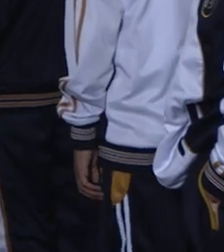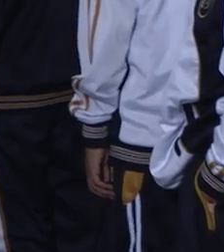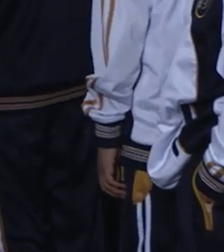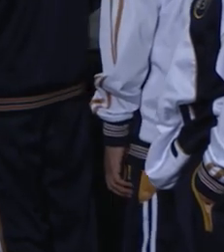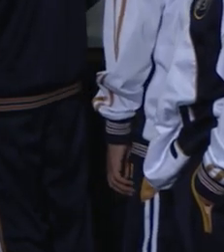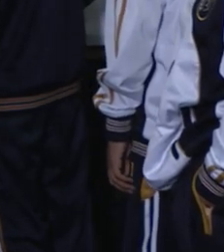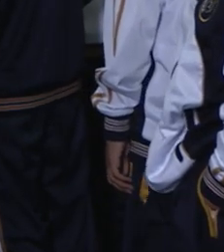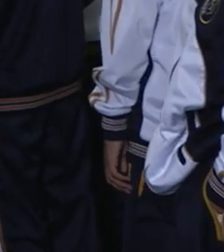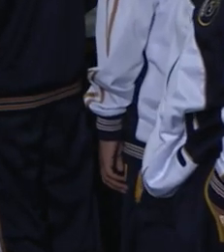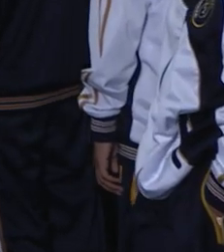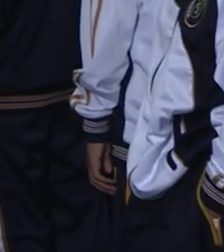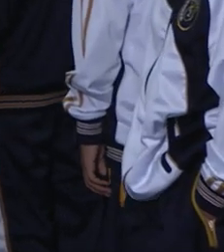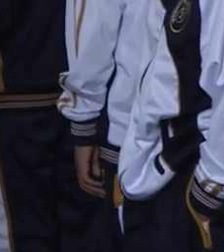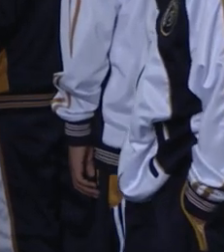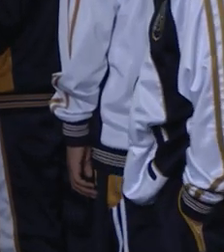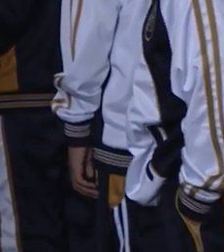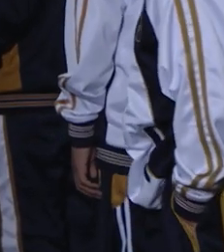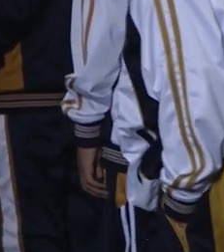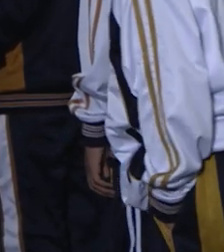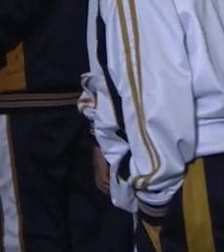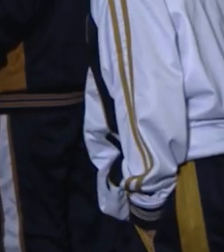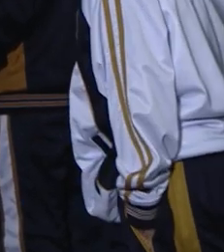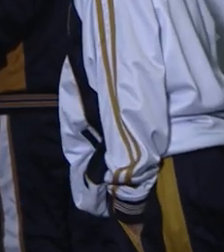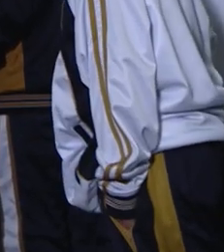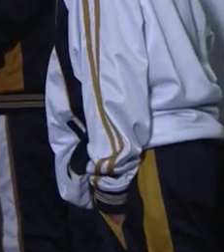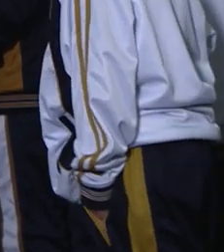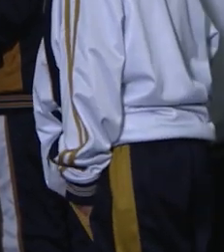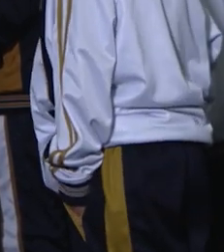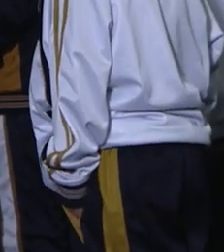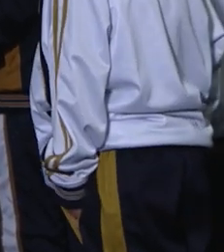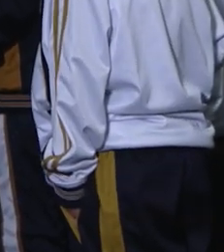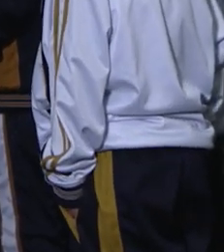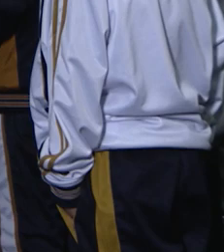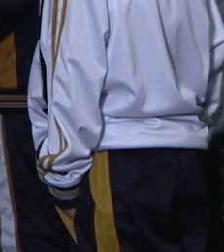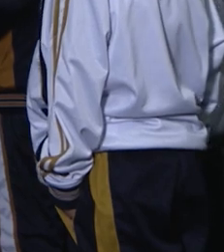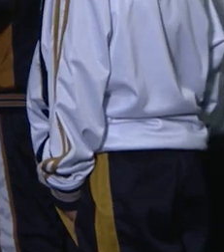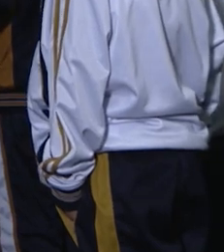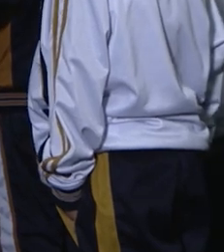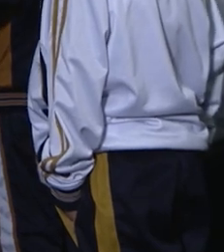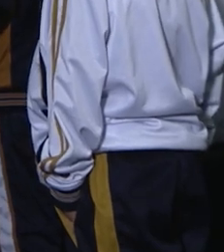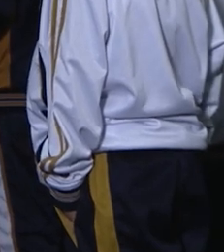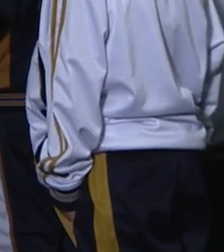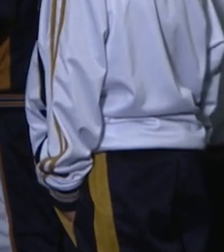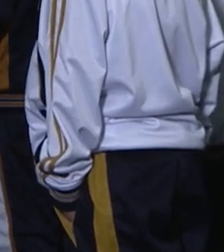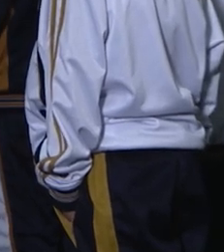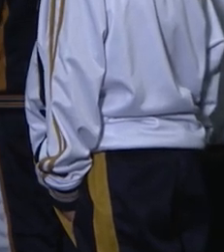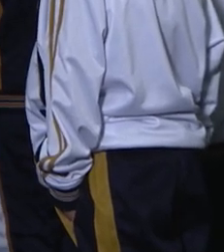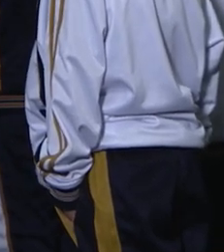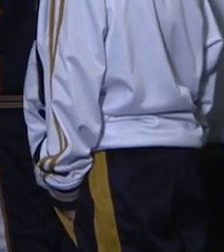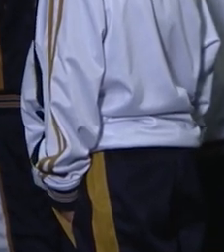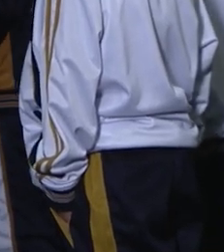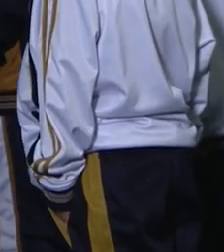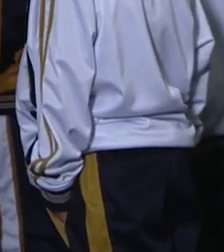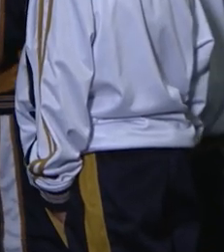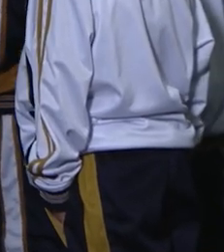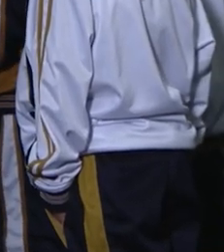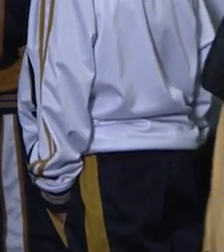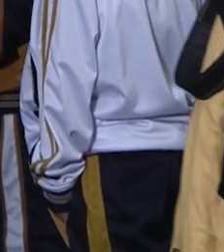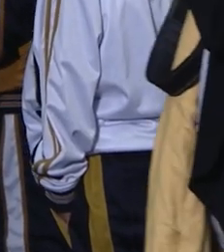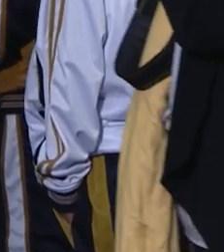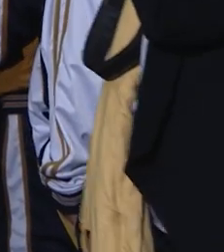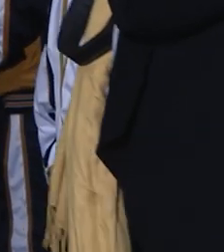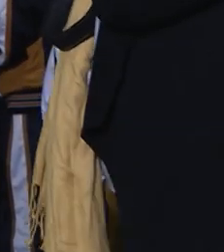que me da muchísimo gusto saludarlos en esta transmisión especial de tv unam con motivo de la ceremonia de apertura del ciclo escolar